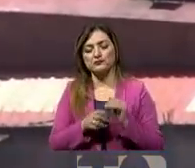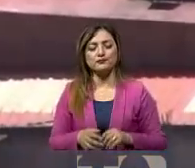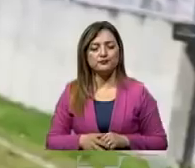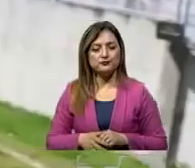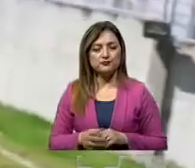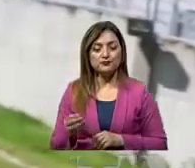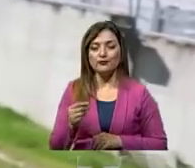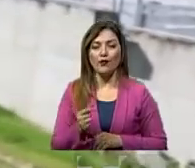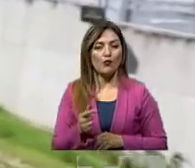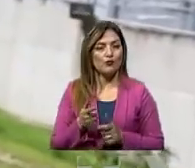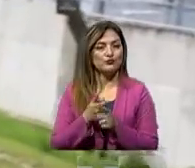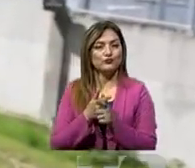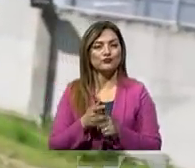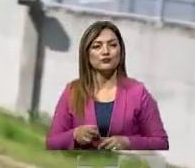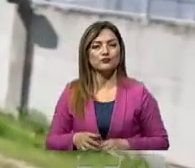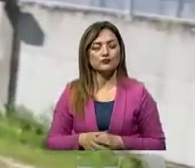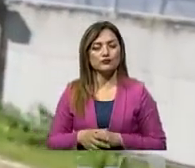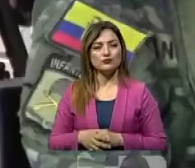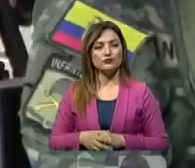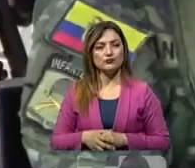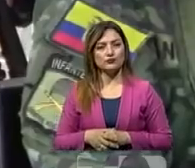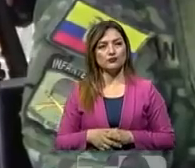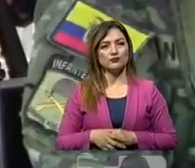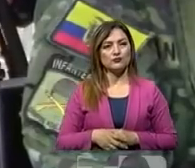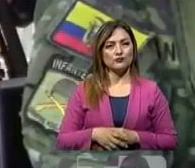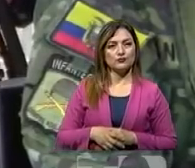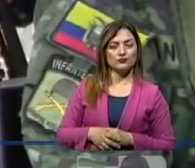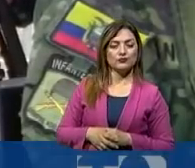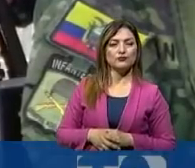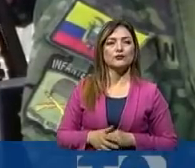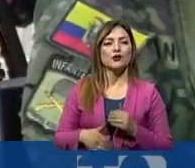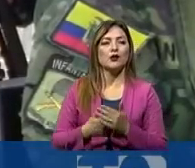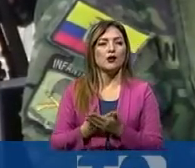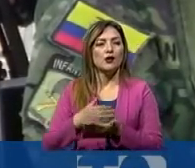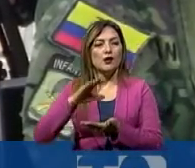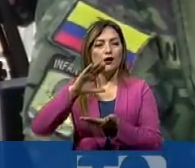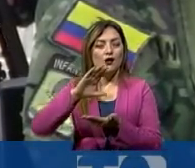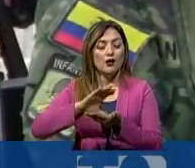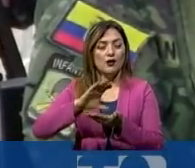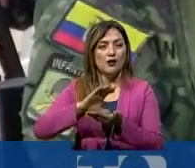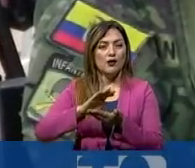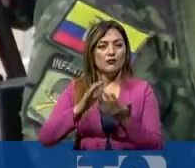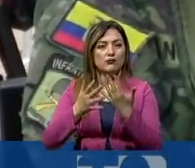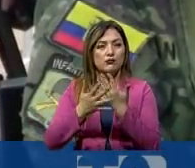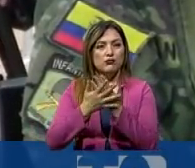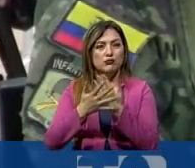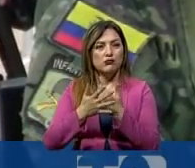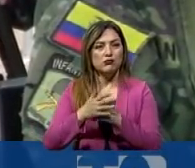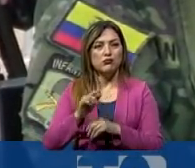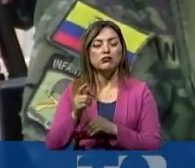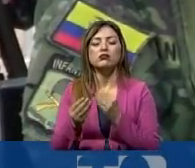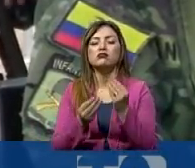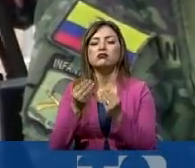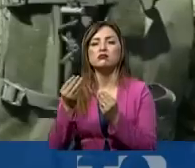acciones inmediatas. Tratamos de poner ya inhibidores de señal en todo lo que tiene que ver el Centro de Privación de Libertad Turi, que es uno de los objetivos que